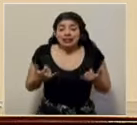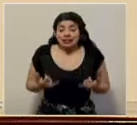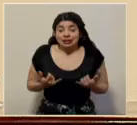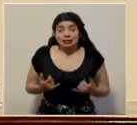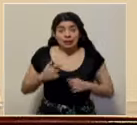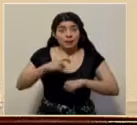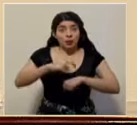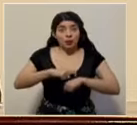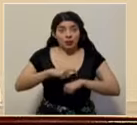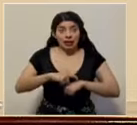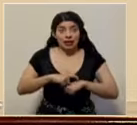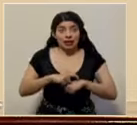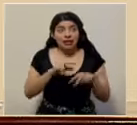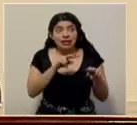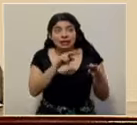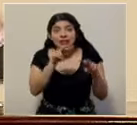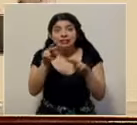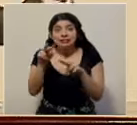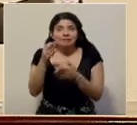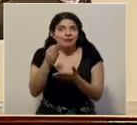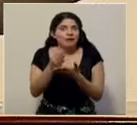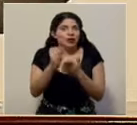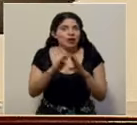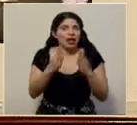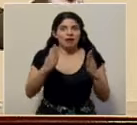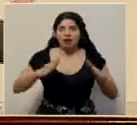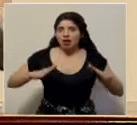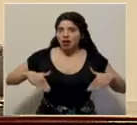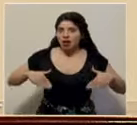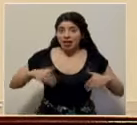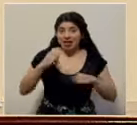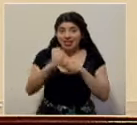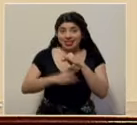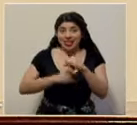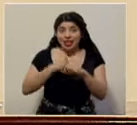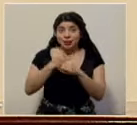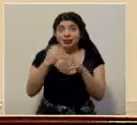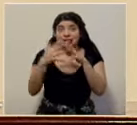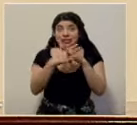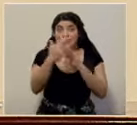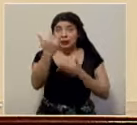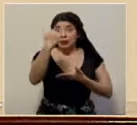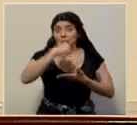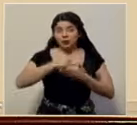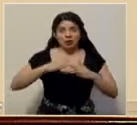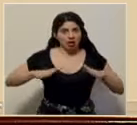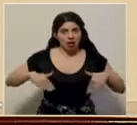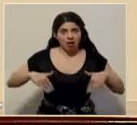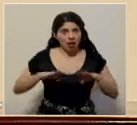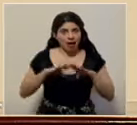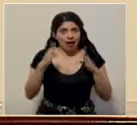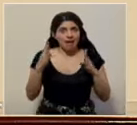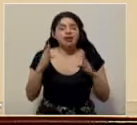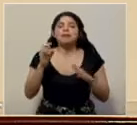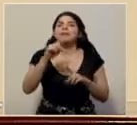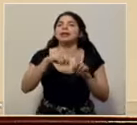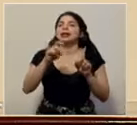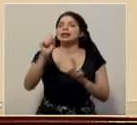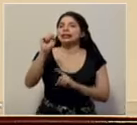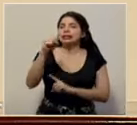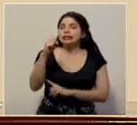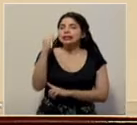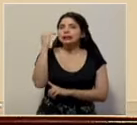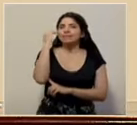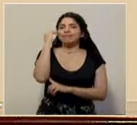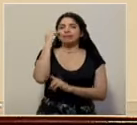momentos no están abiertas las fronteras internacionales para vuelos que vienen de Estados Unidos, sí hay una conciencia muy